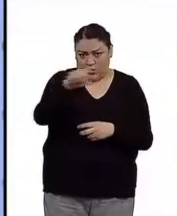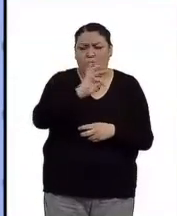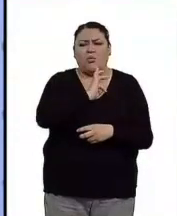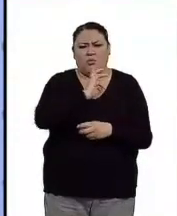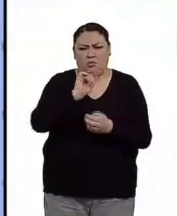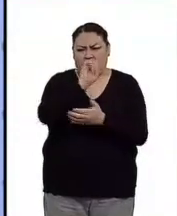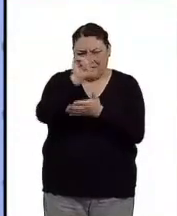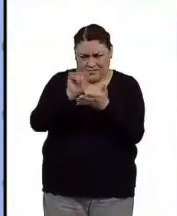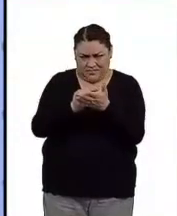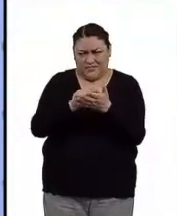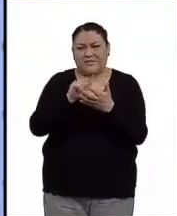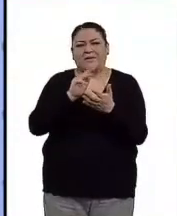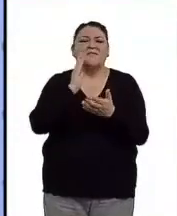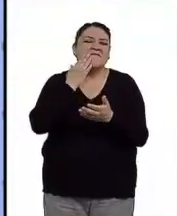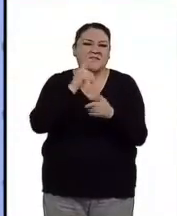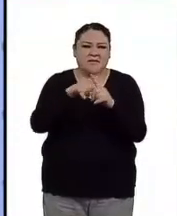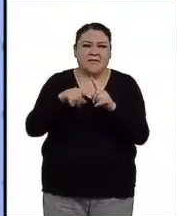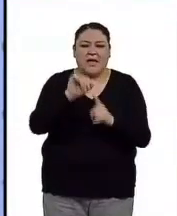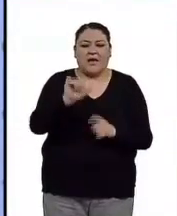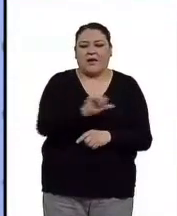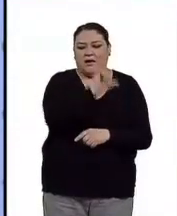en nuestras redes sociales,